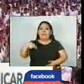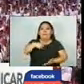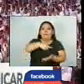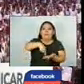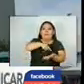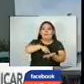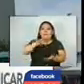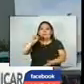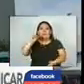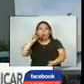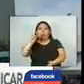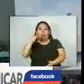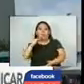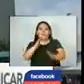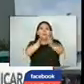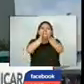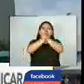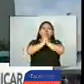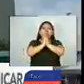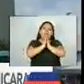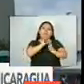Managua tras finalizar una misa.